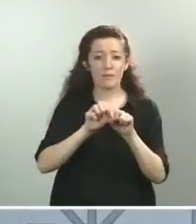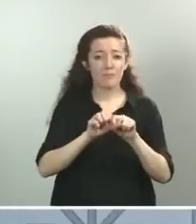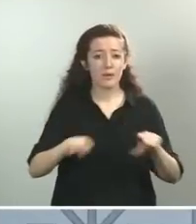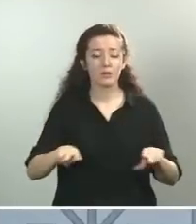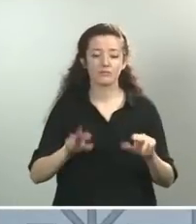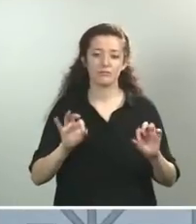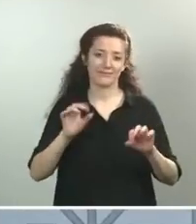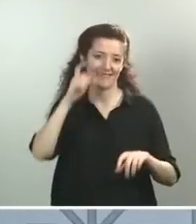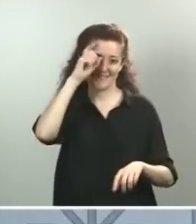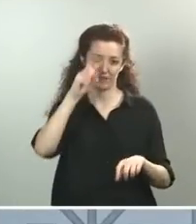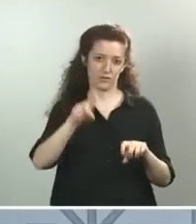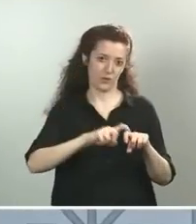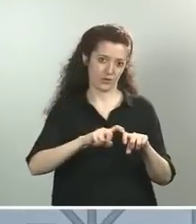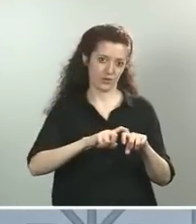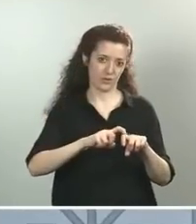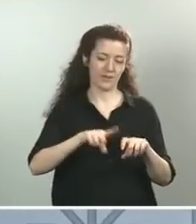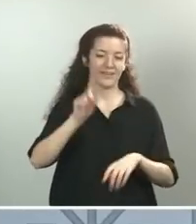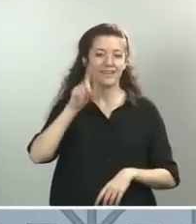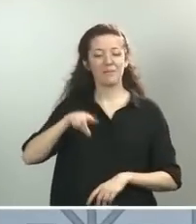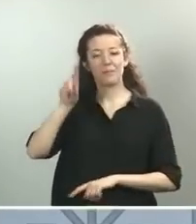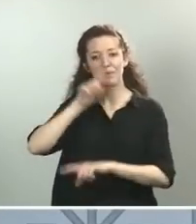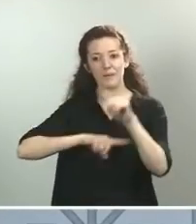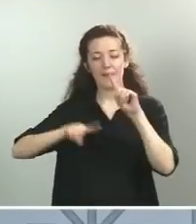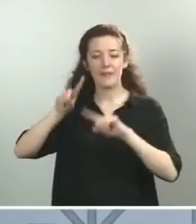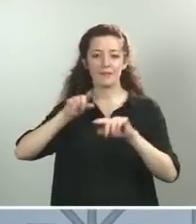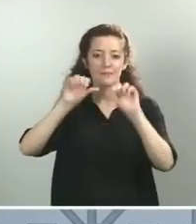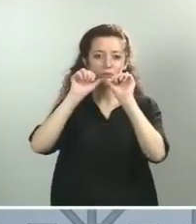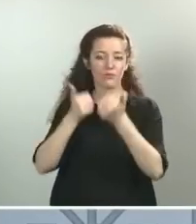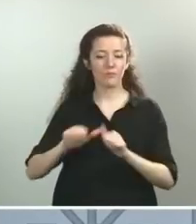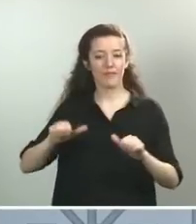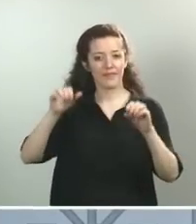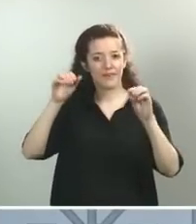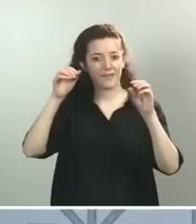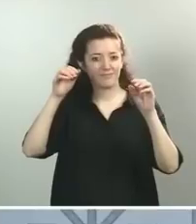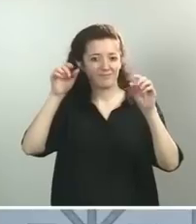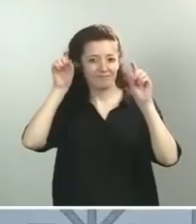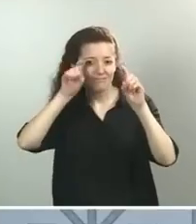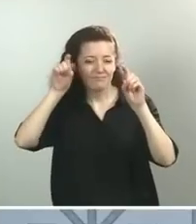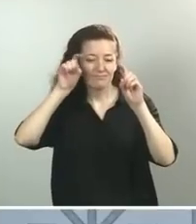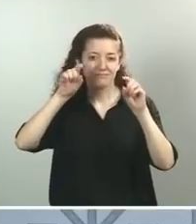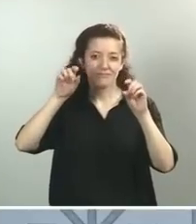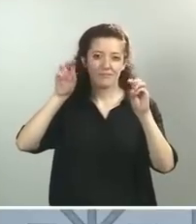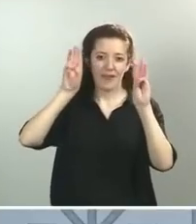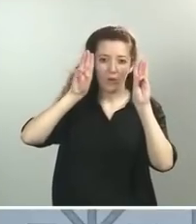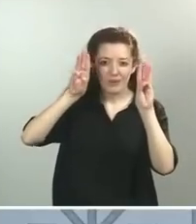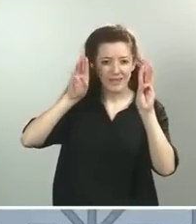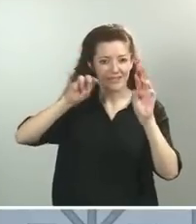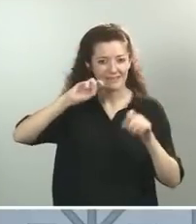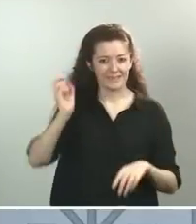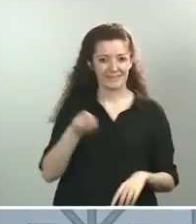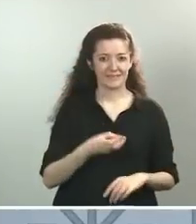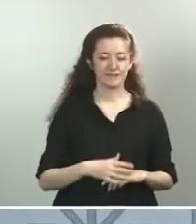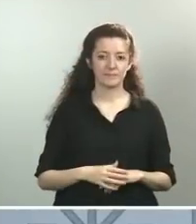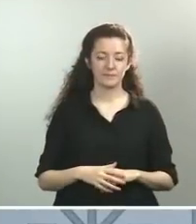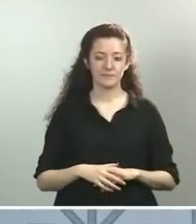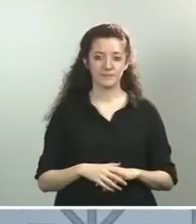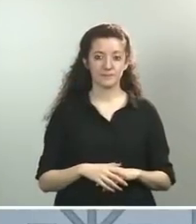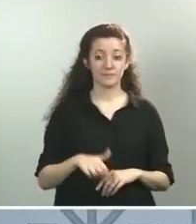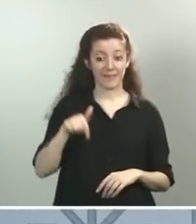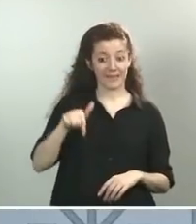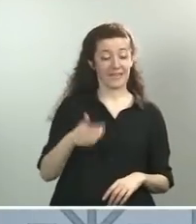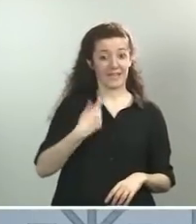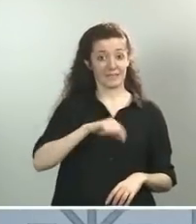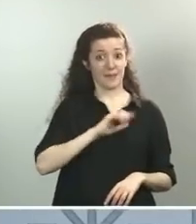pedagogía e de forma de enseñar. Hai ideas moi estranhas neste país, ideas de que consideran que